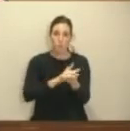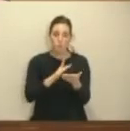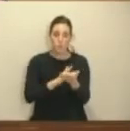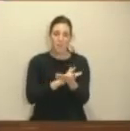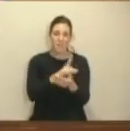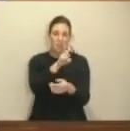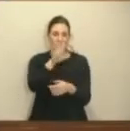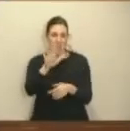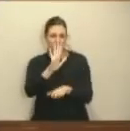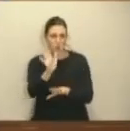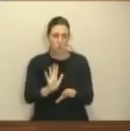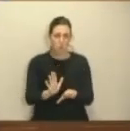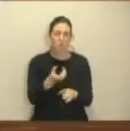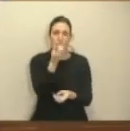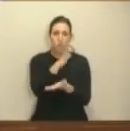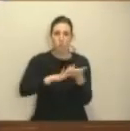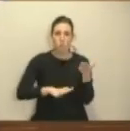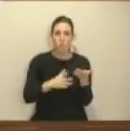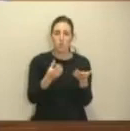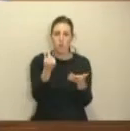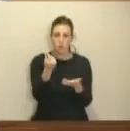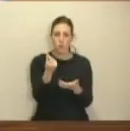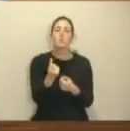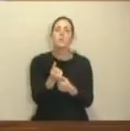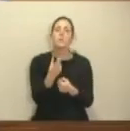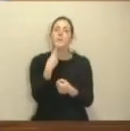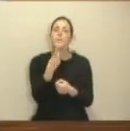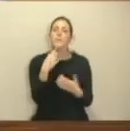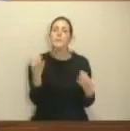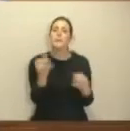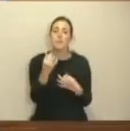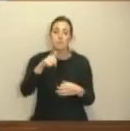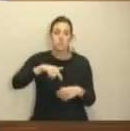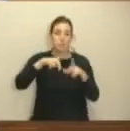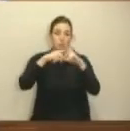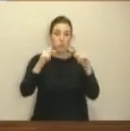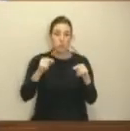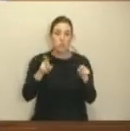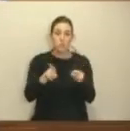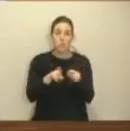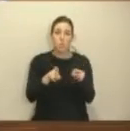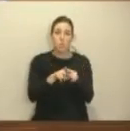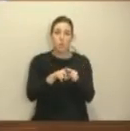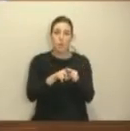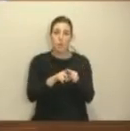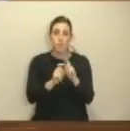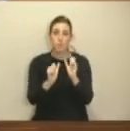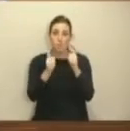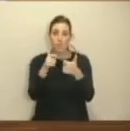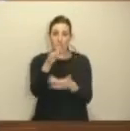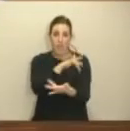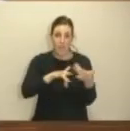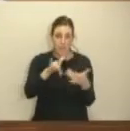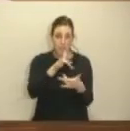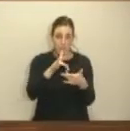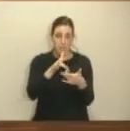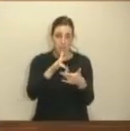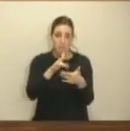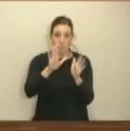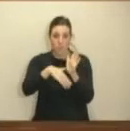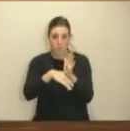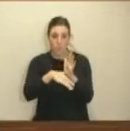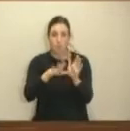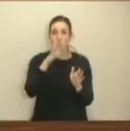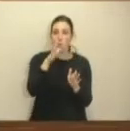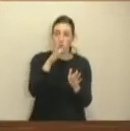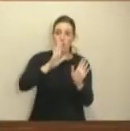es la 25 del informe económico, parten de decir que, bueno, ya sabemos que en Asturias entramos más tarde en la crisis y siempre salimos más tarde. Y eso